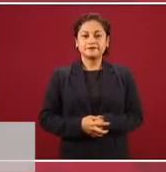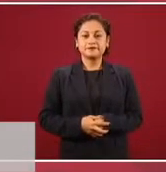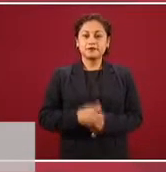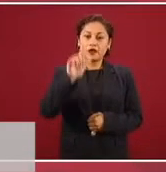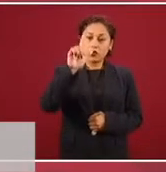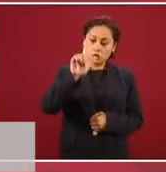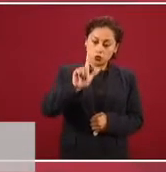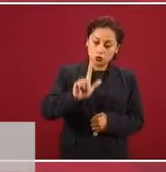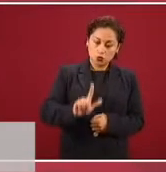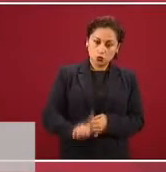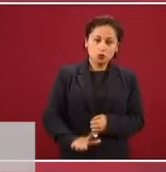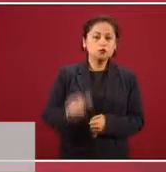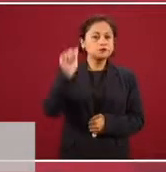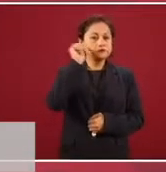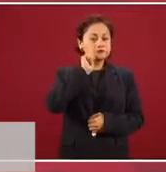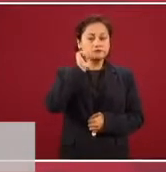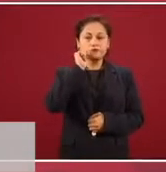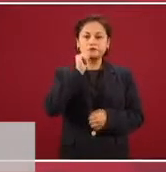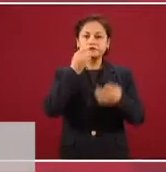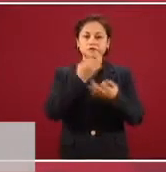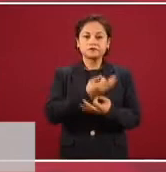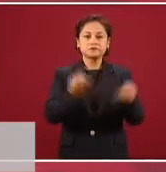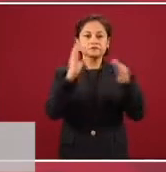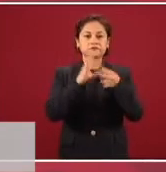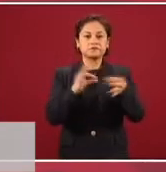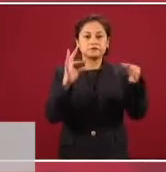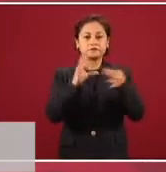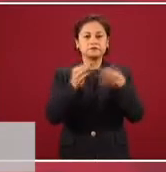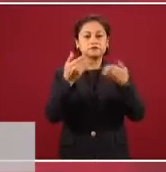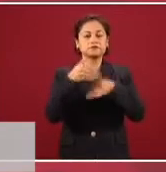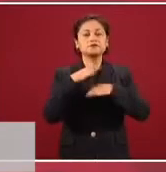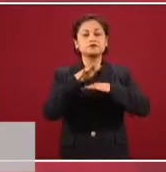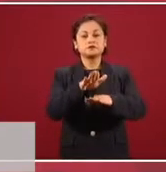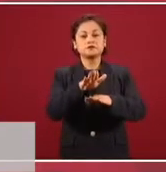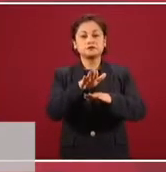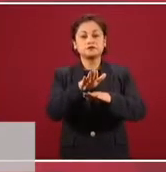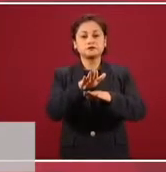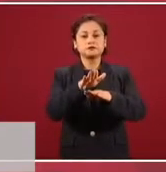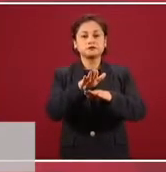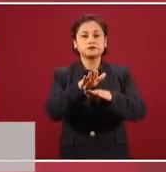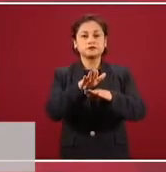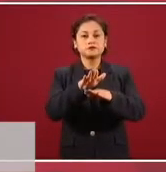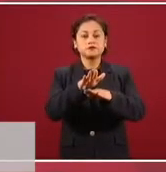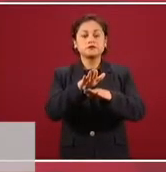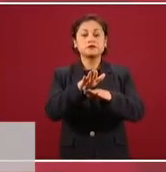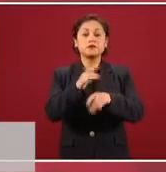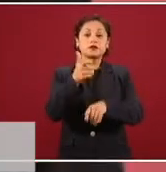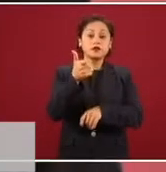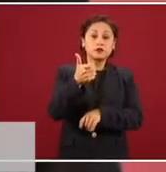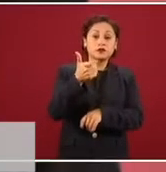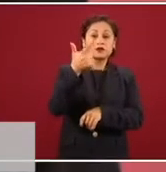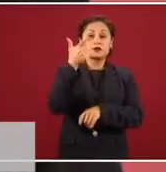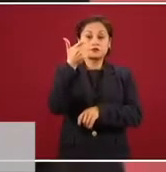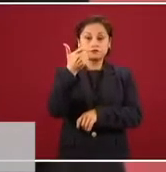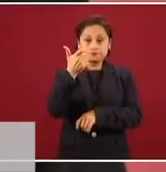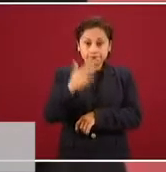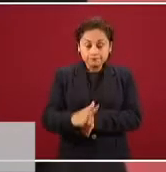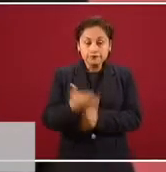tenía automóviles. También presenta el avance del aeropuerto en Santa Lucía y del avance de la refinería en Dos Bocas.